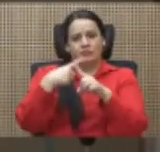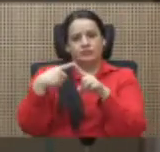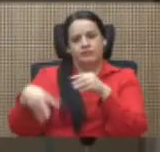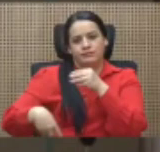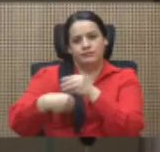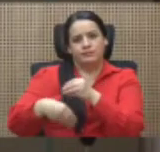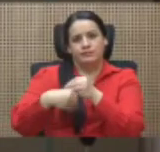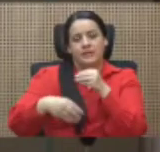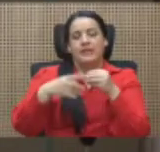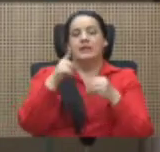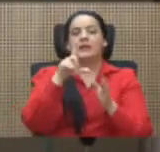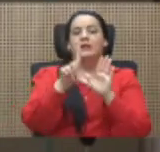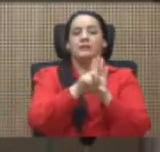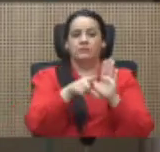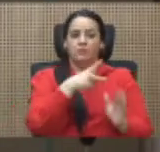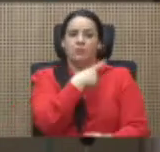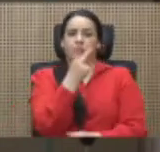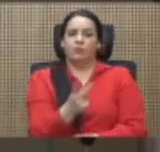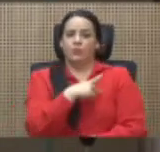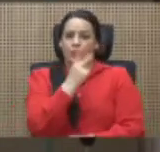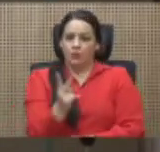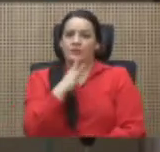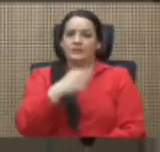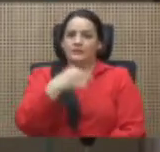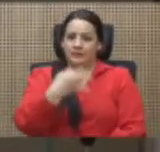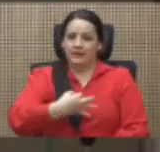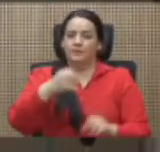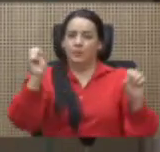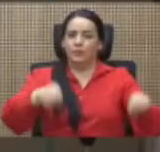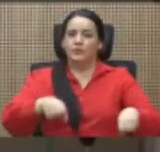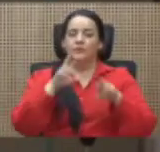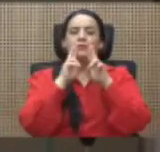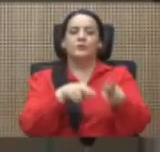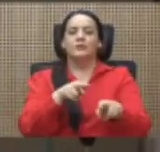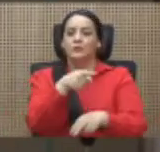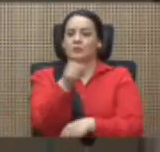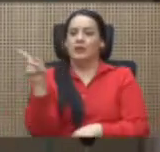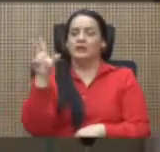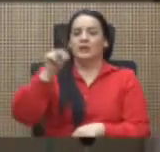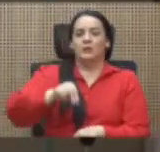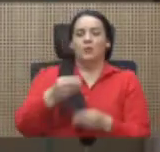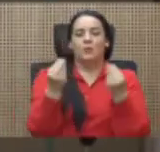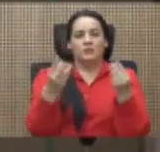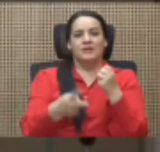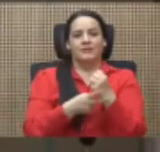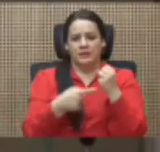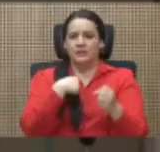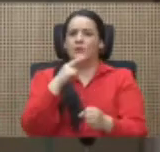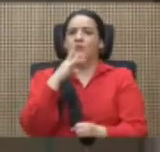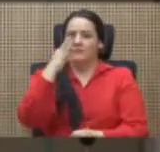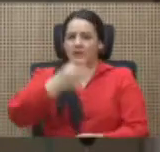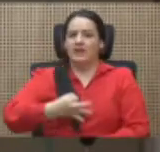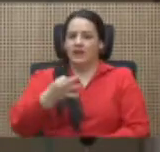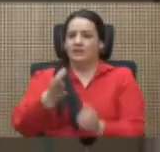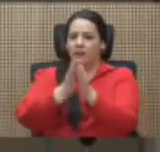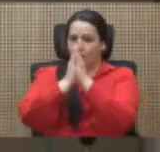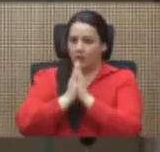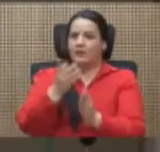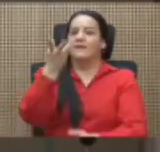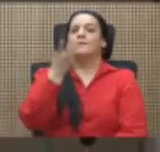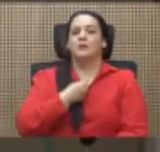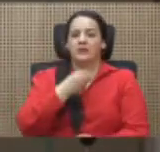son voluntarias. ¿De verdad eran voluntarias? Podrían responder ustedes que no muchas veces, de verdad. Se los pido, que me lo digan. ¿De verdad